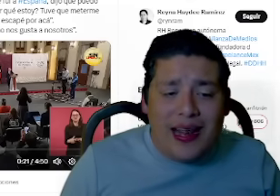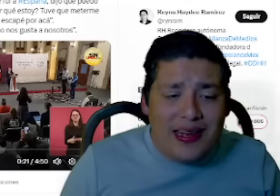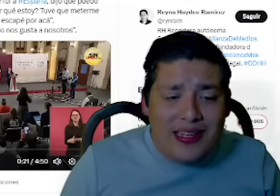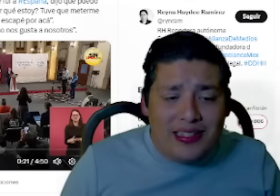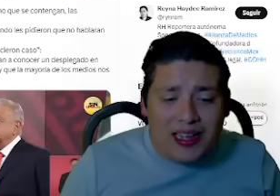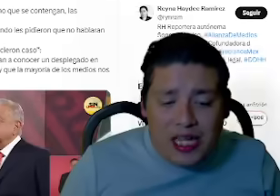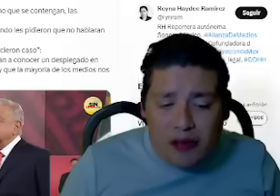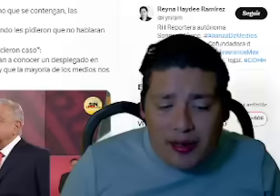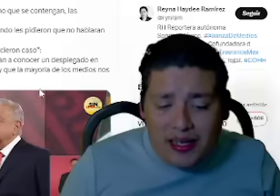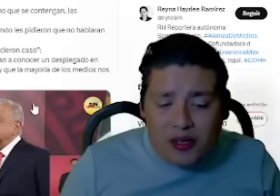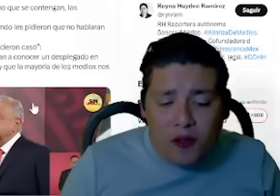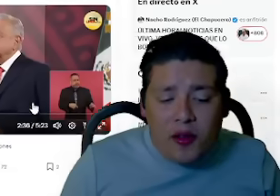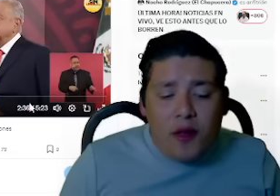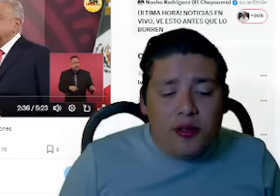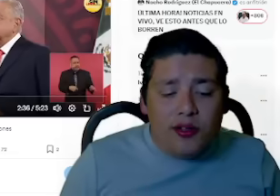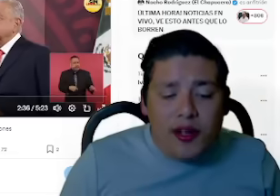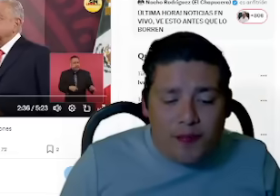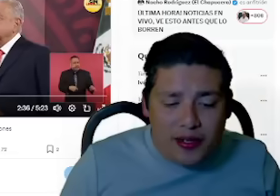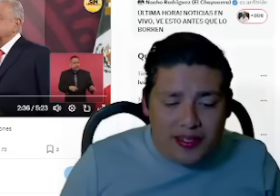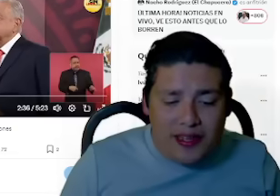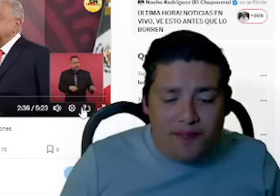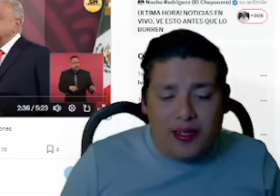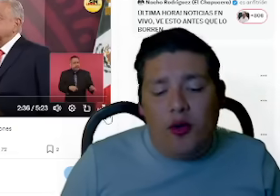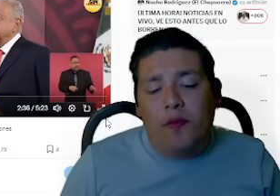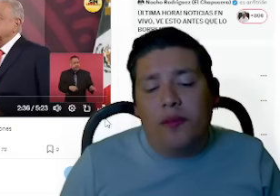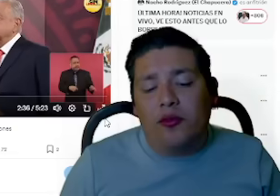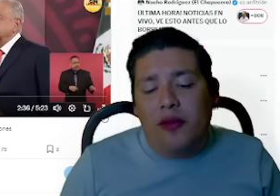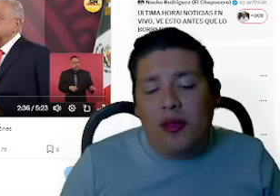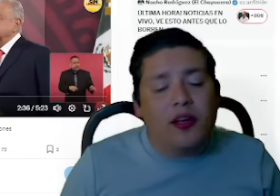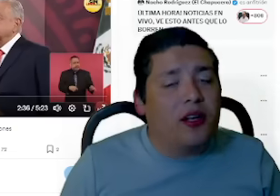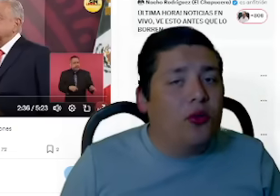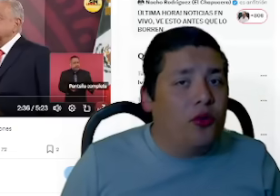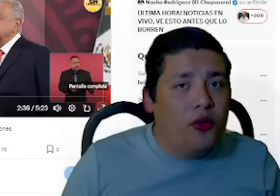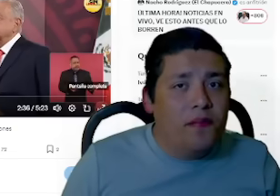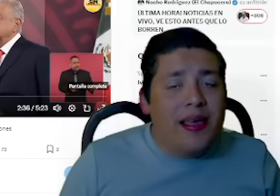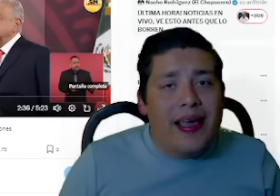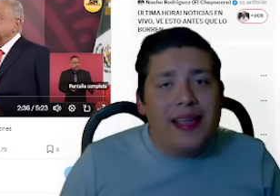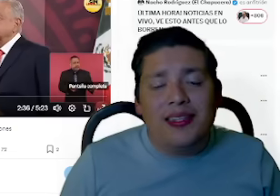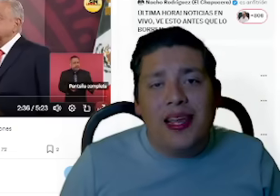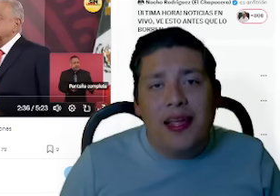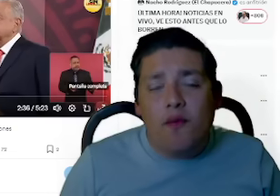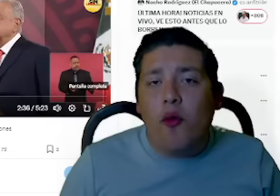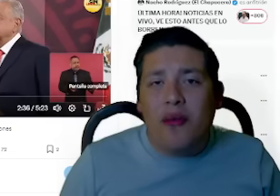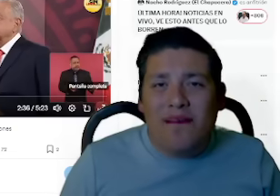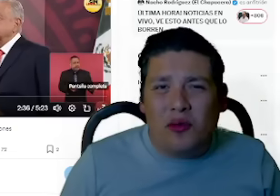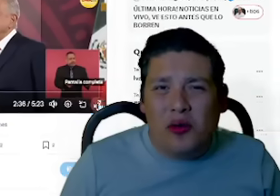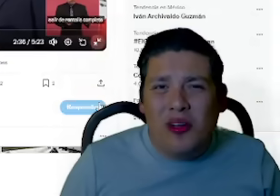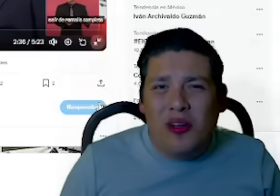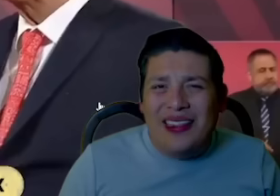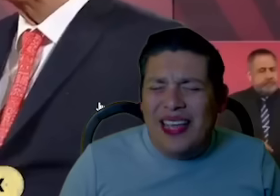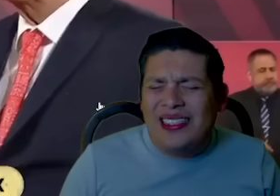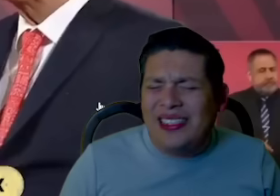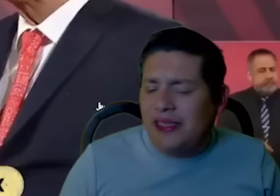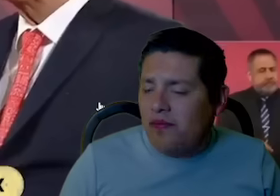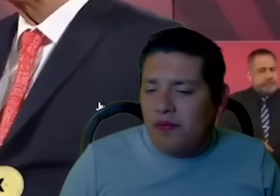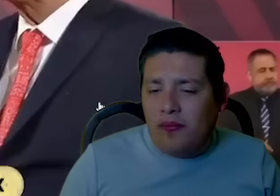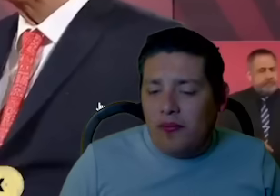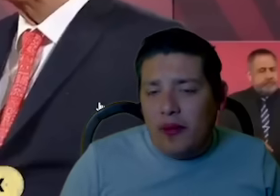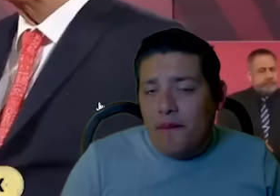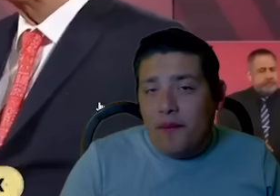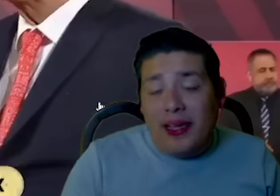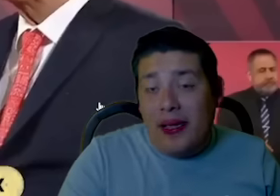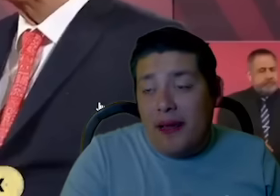acuerdan de la Iniciativa México? Pues hoy el presidente López Obrador recordó este momento